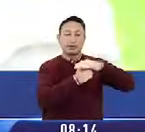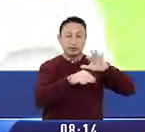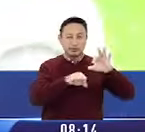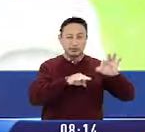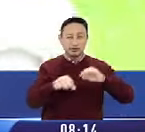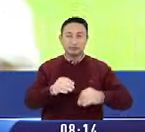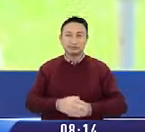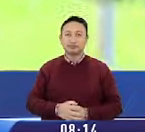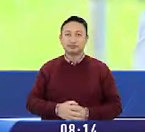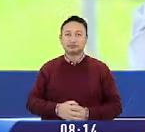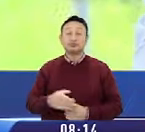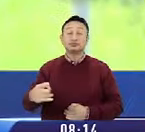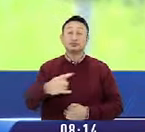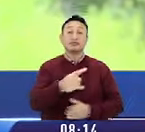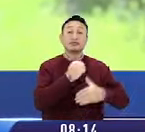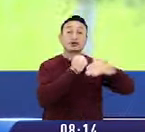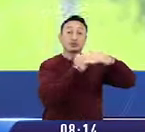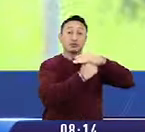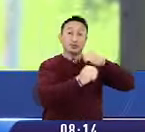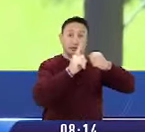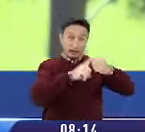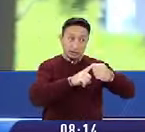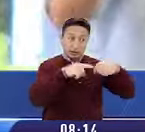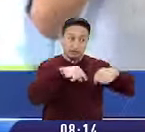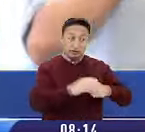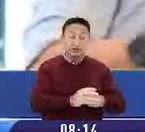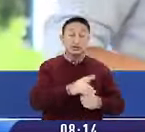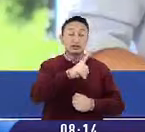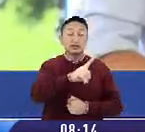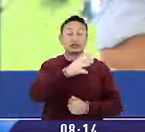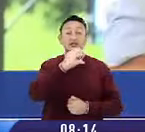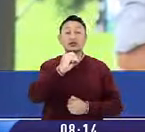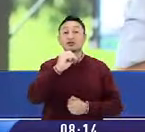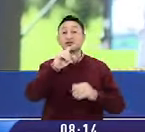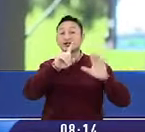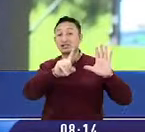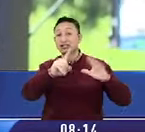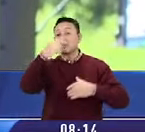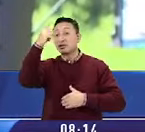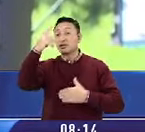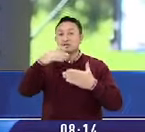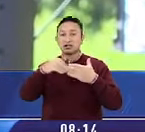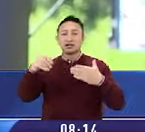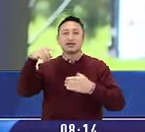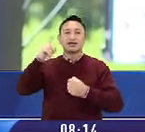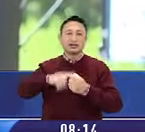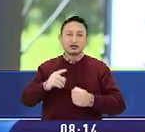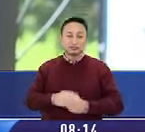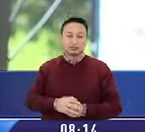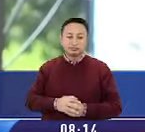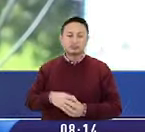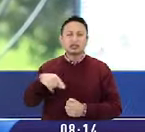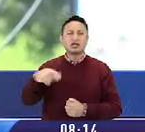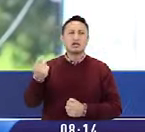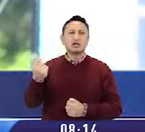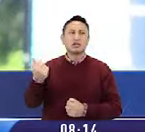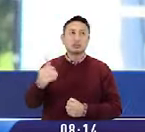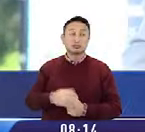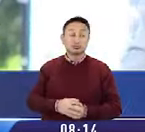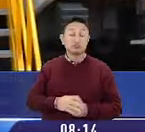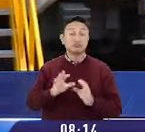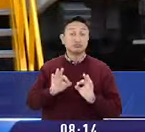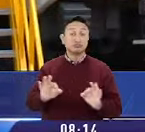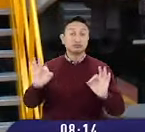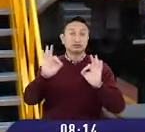la operación del Metro de Quito ha generado 106 millones de dólares para la ciudad. Y eso en términos económicos es bien